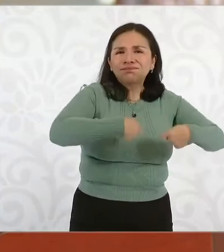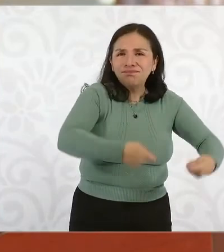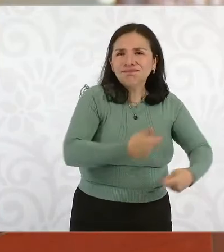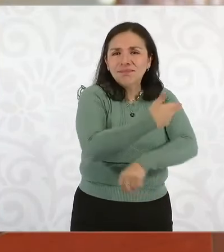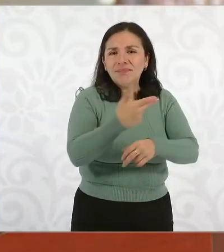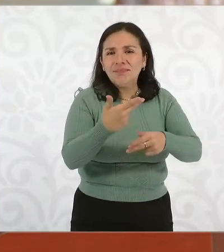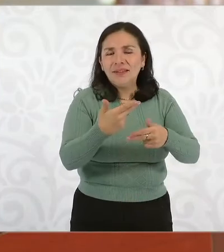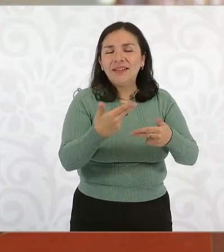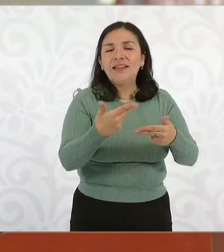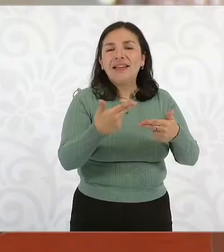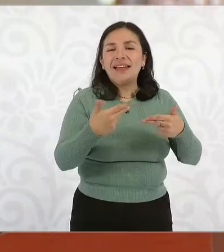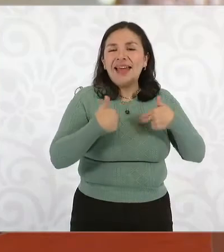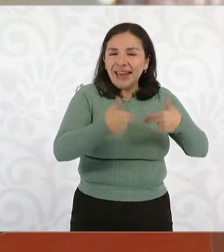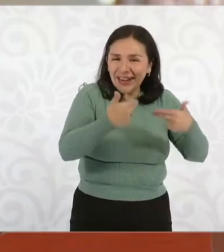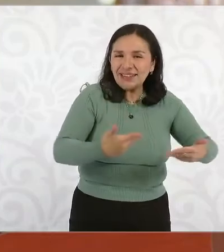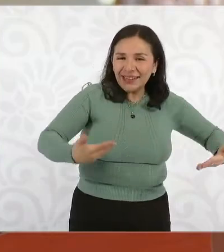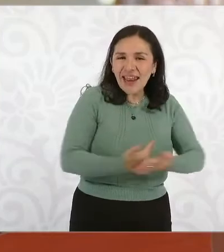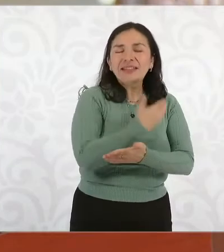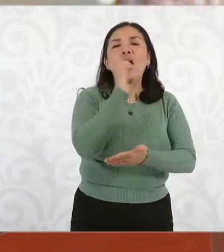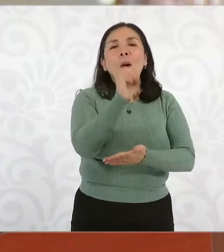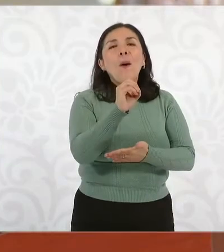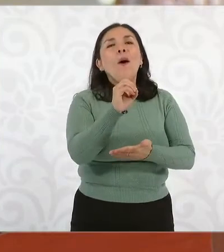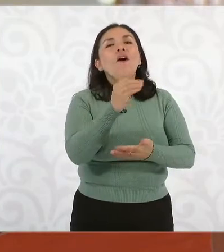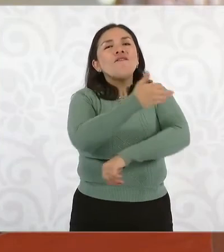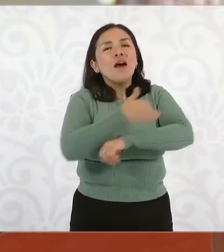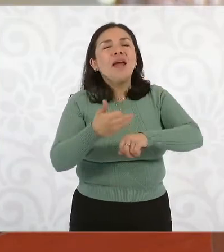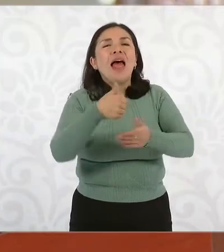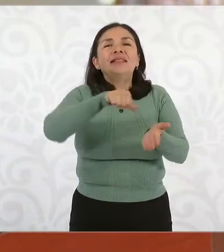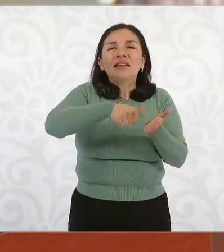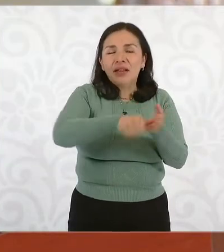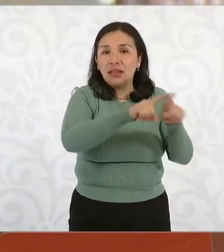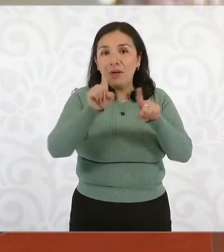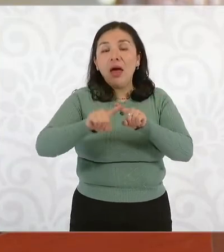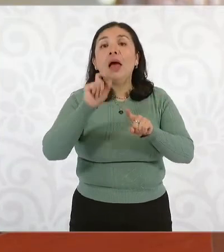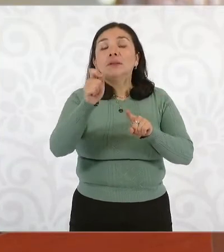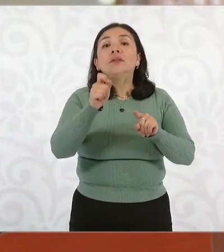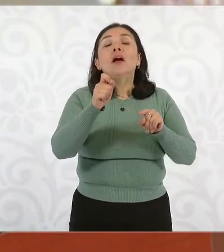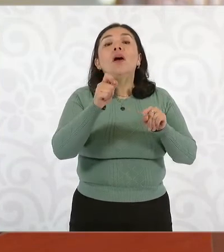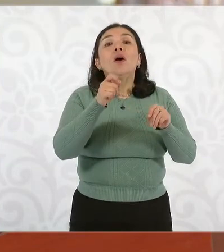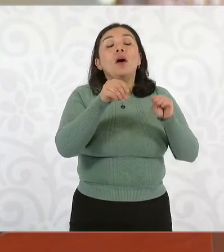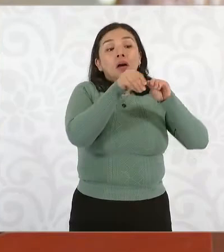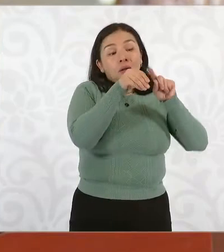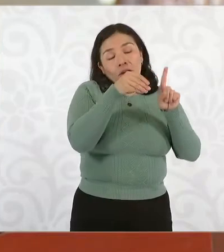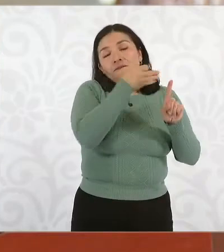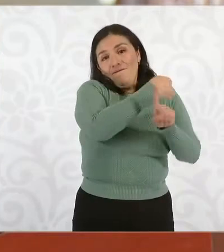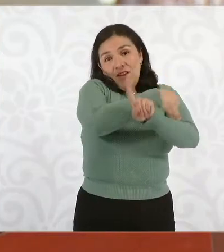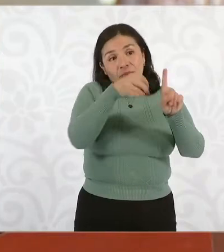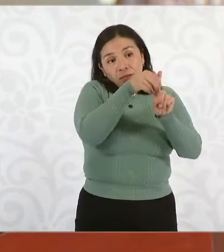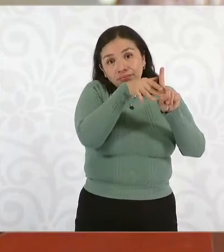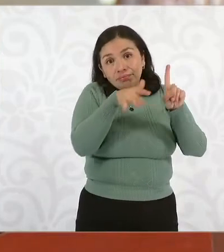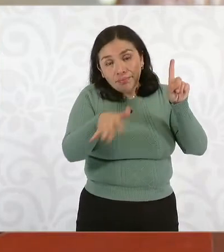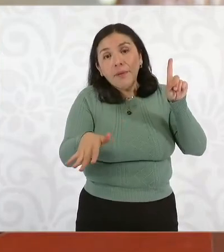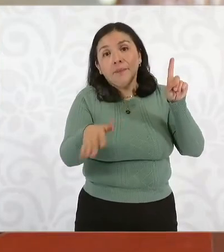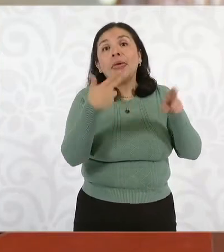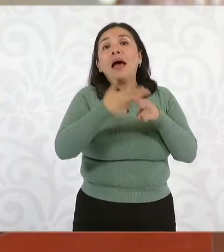consanguinidad o civil en línea recta sin limitación de grado o en línea colateral hasta el 4º